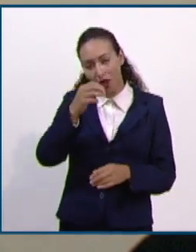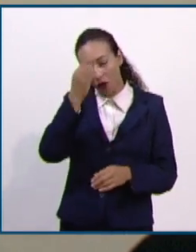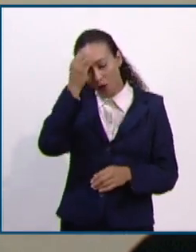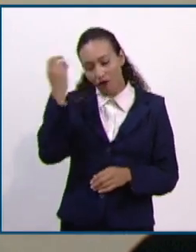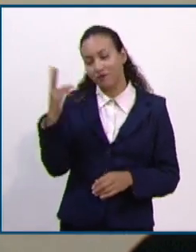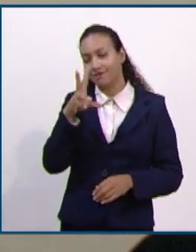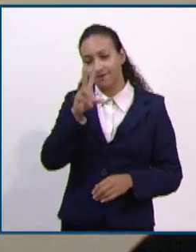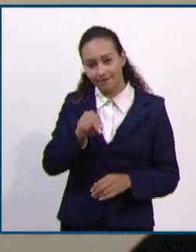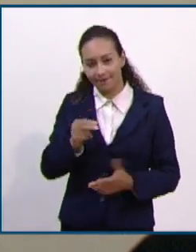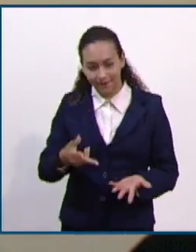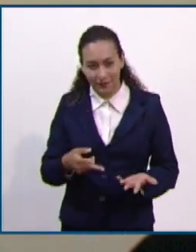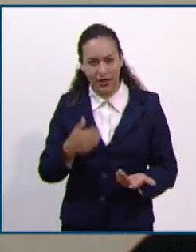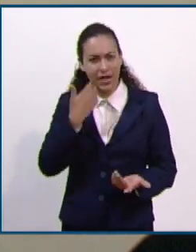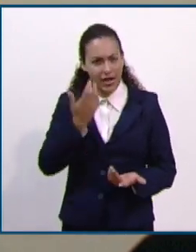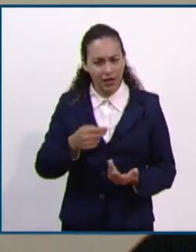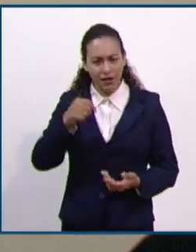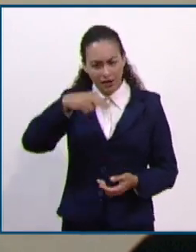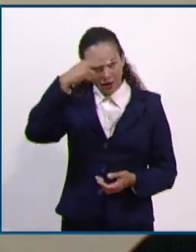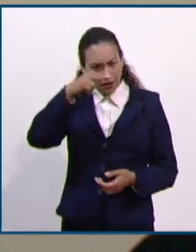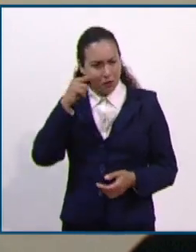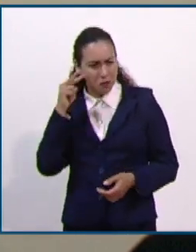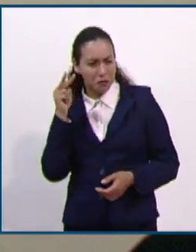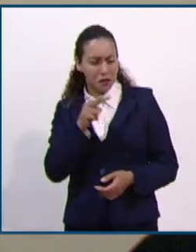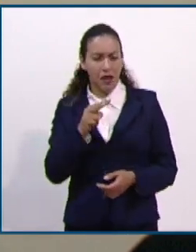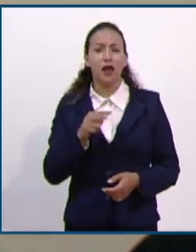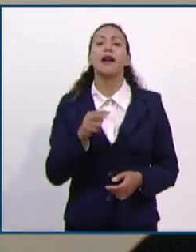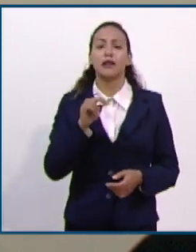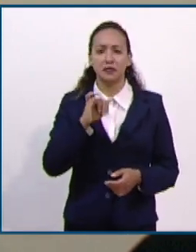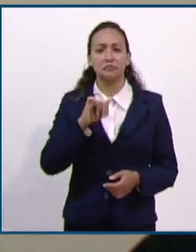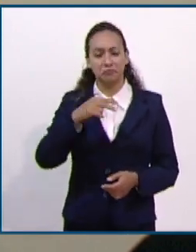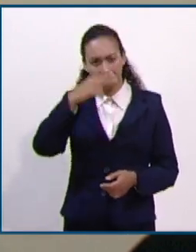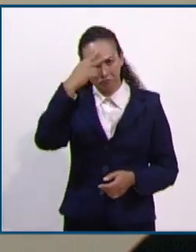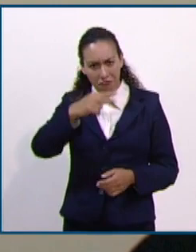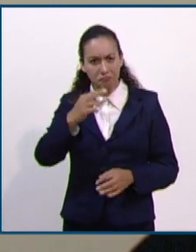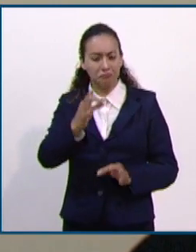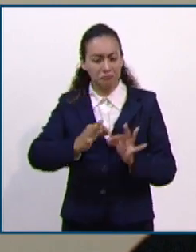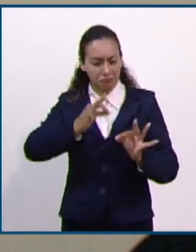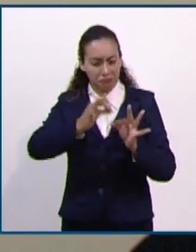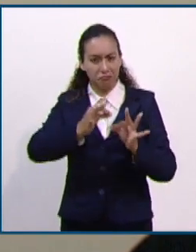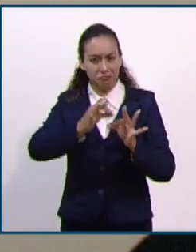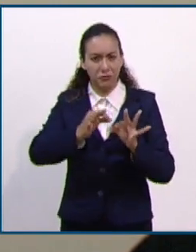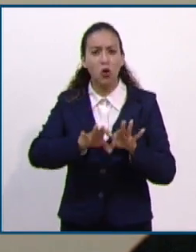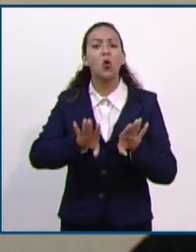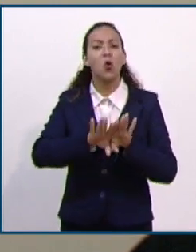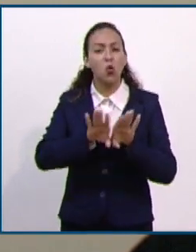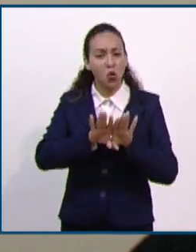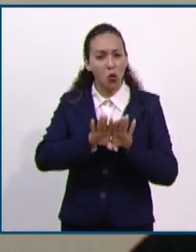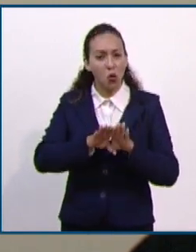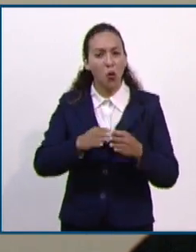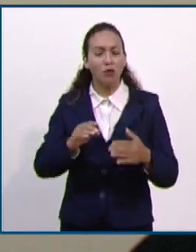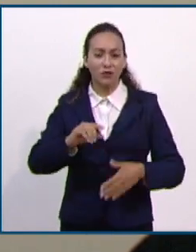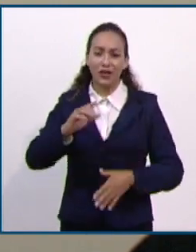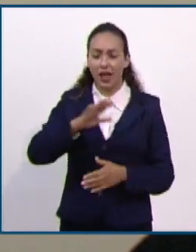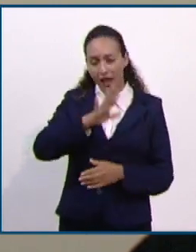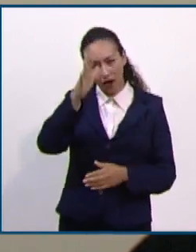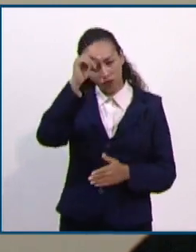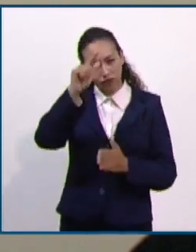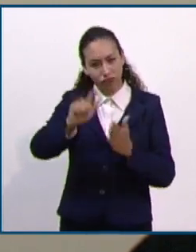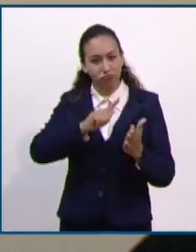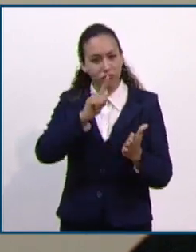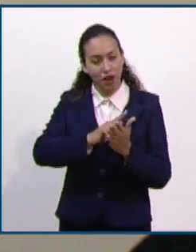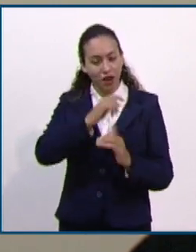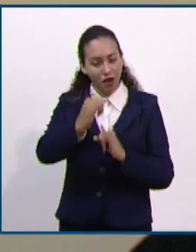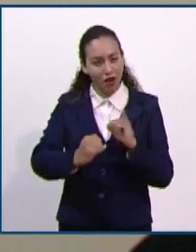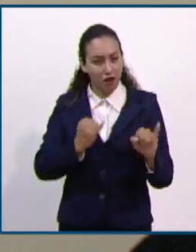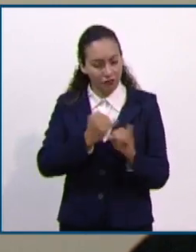infractor que dé origen a nuevos precedentes históricos a través de la condena internacional. El